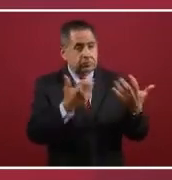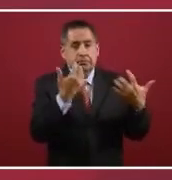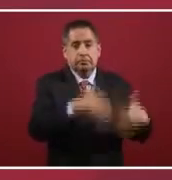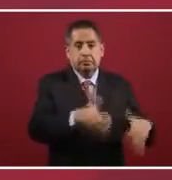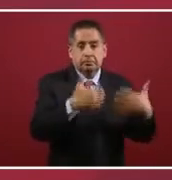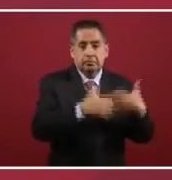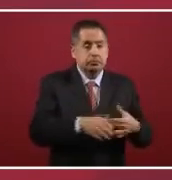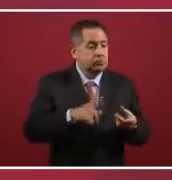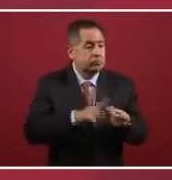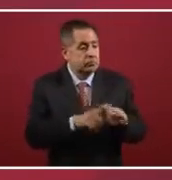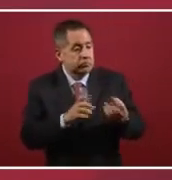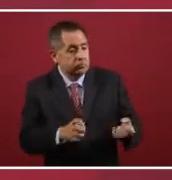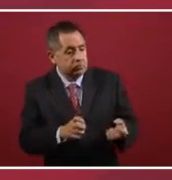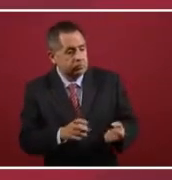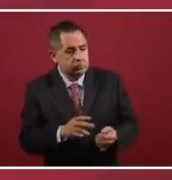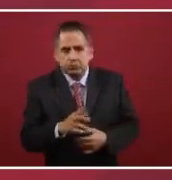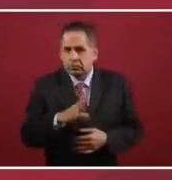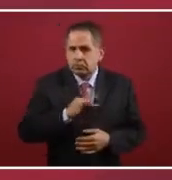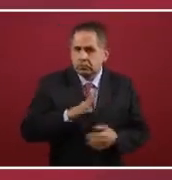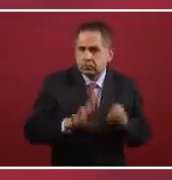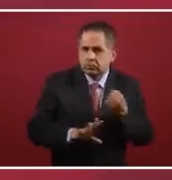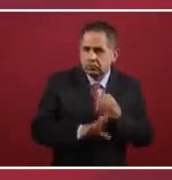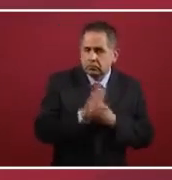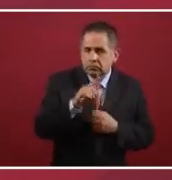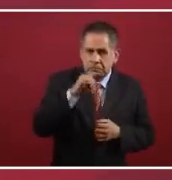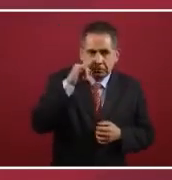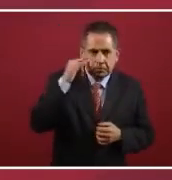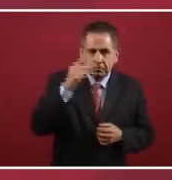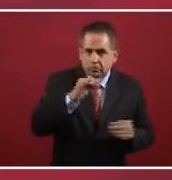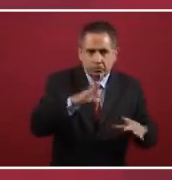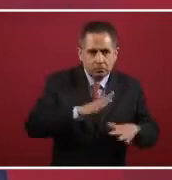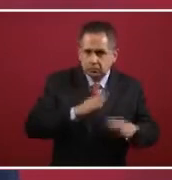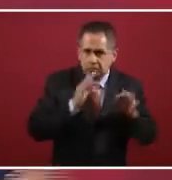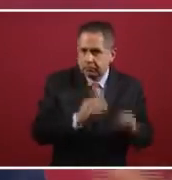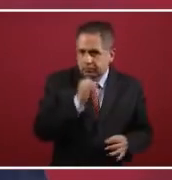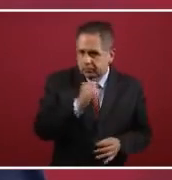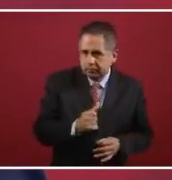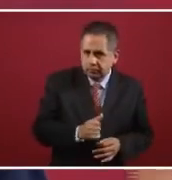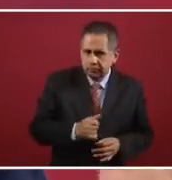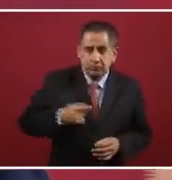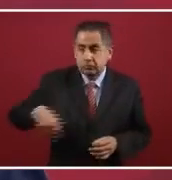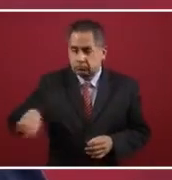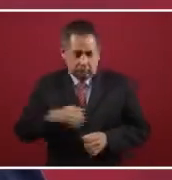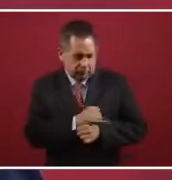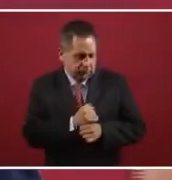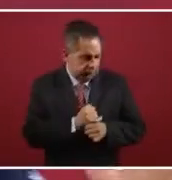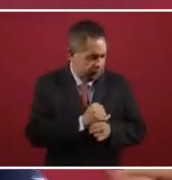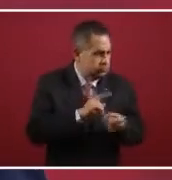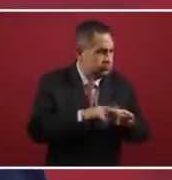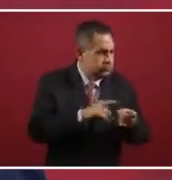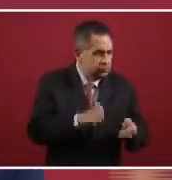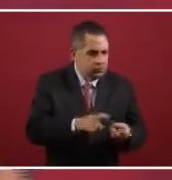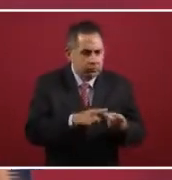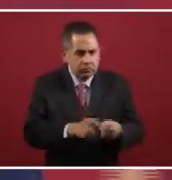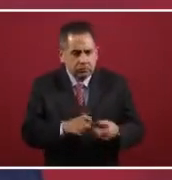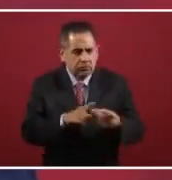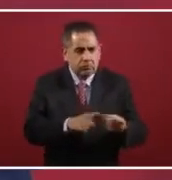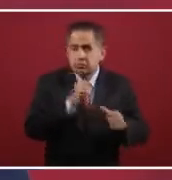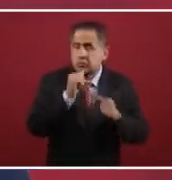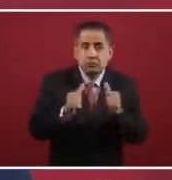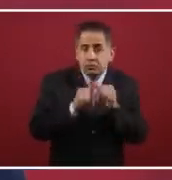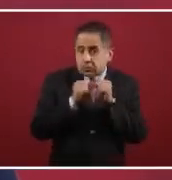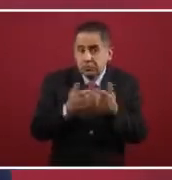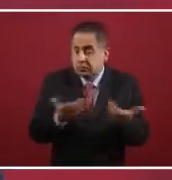empresas fantasmas. En todas las investigaciones, todo el lavado